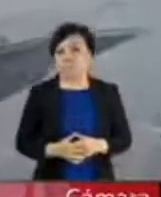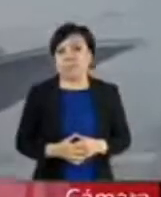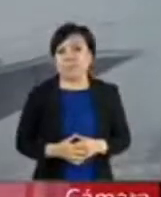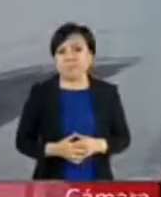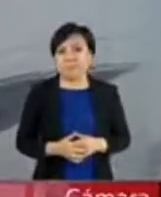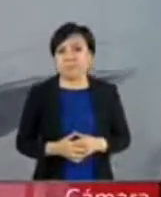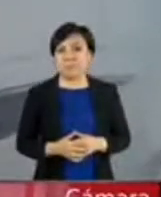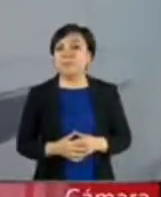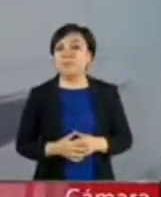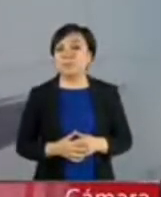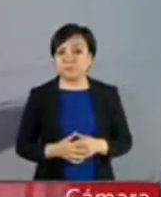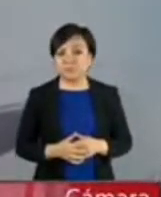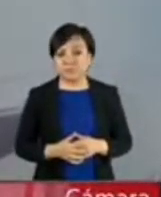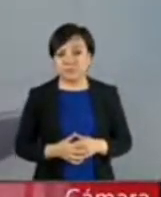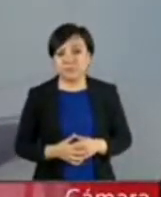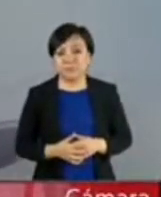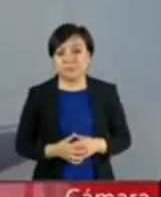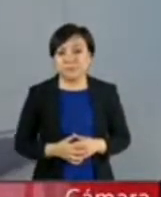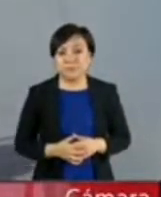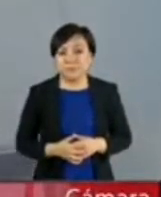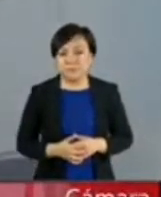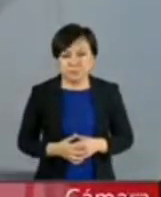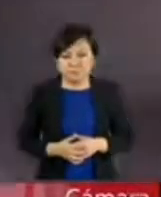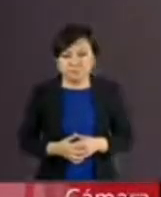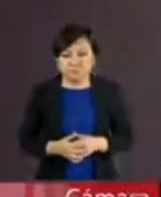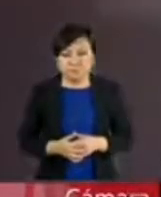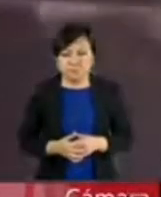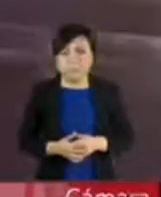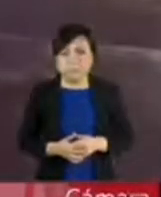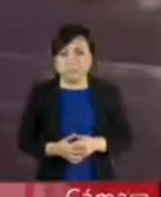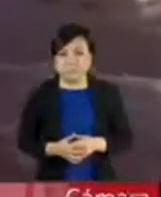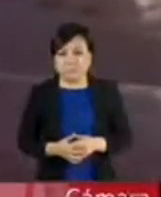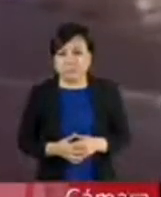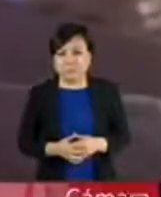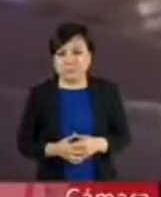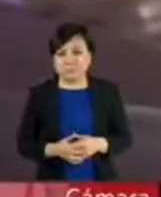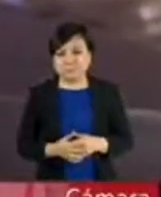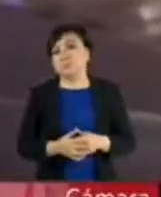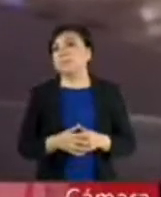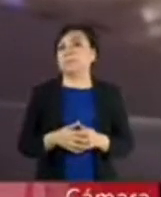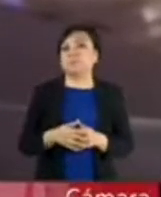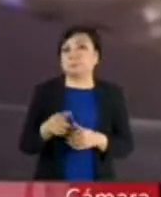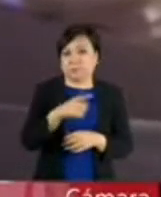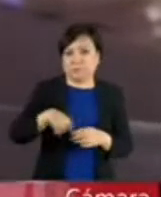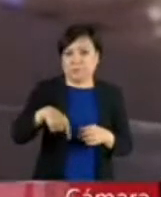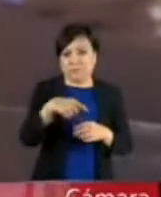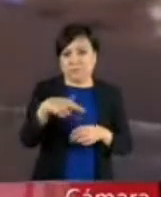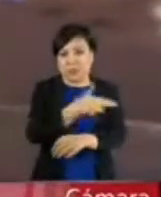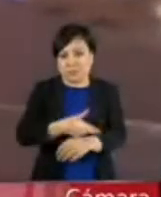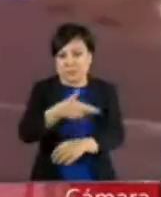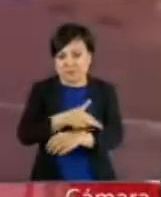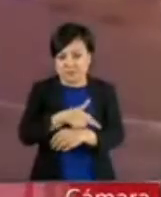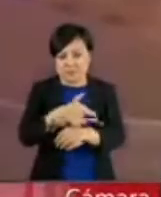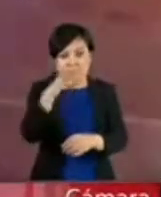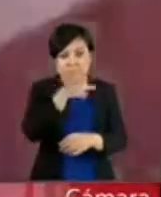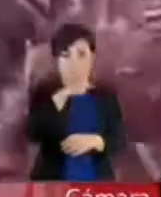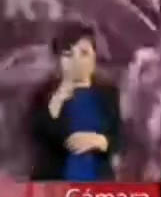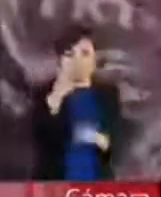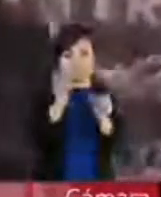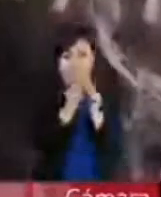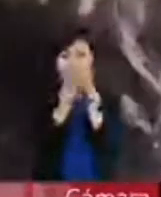consideración tienen como una principios de simplificación a los que estarán obligados las autoridades de los diversos órdenes